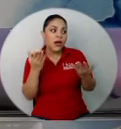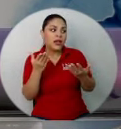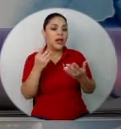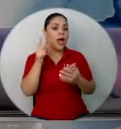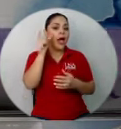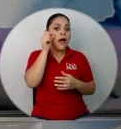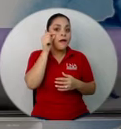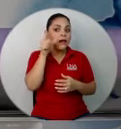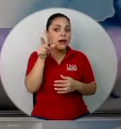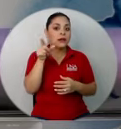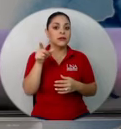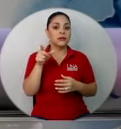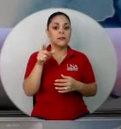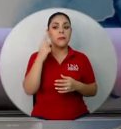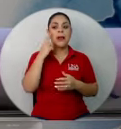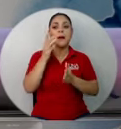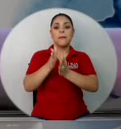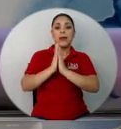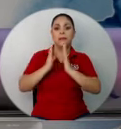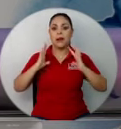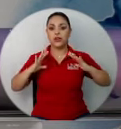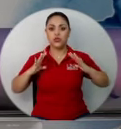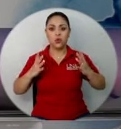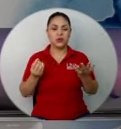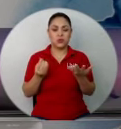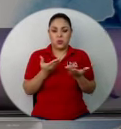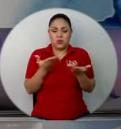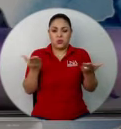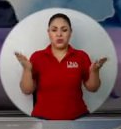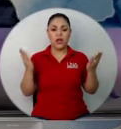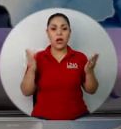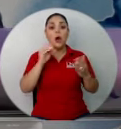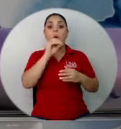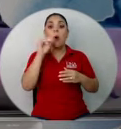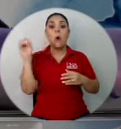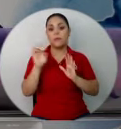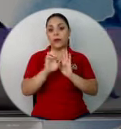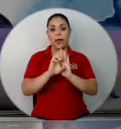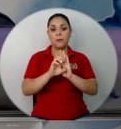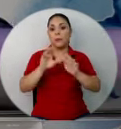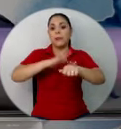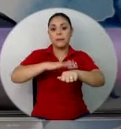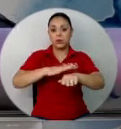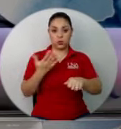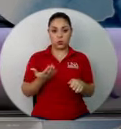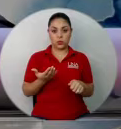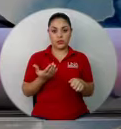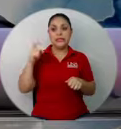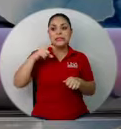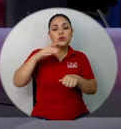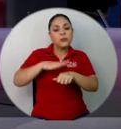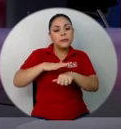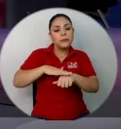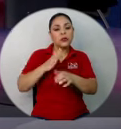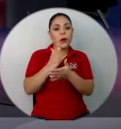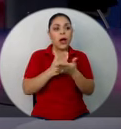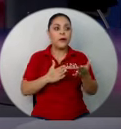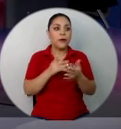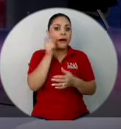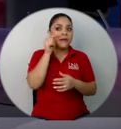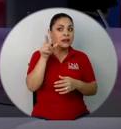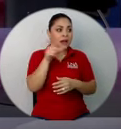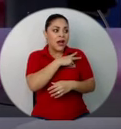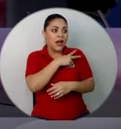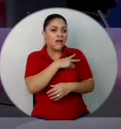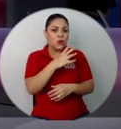o algo un poquito más rudo, veámoslo así, coordinar un permiso, algún permiso que se